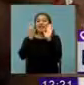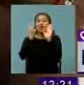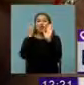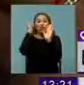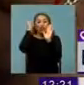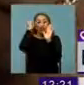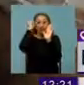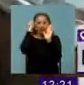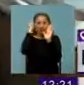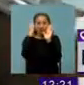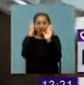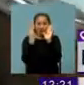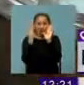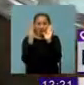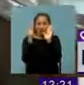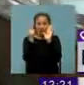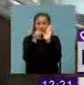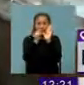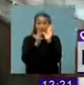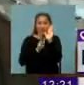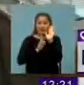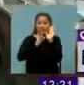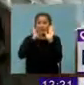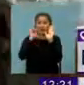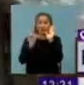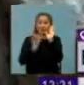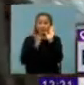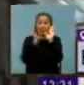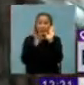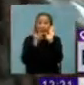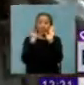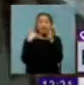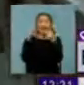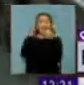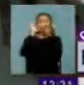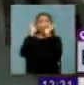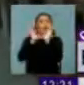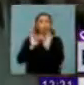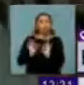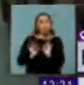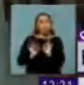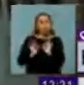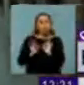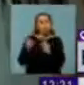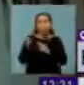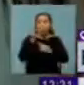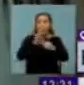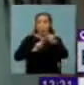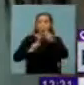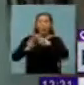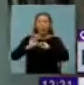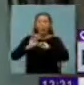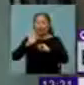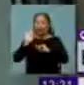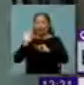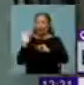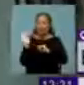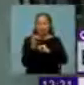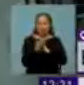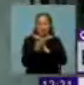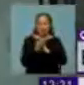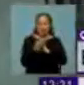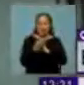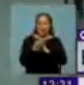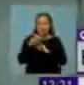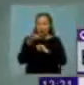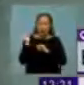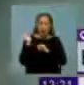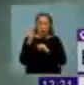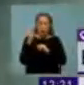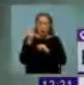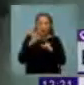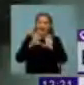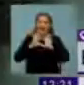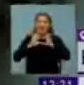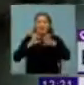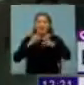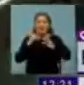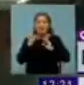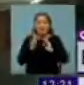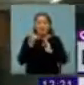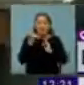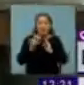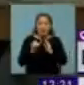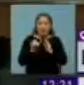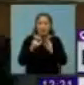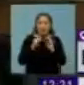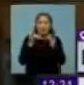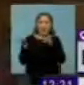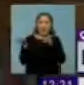orgánica elabora un proyecto en donde busquen todos todos sus contextos de